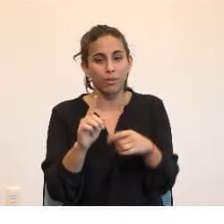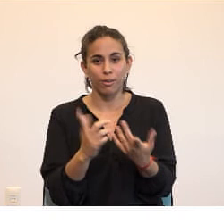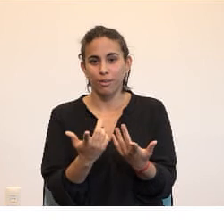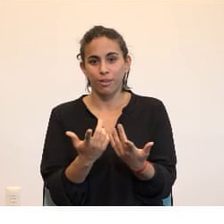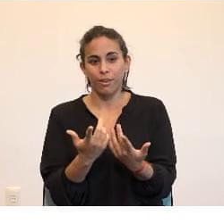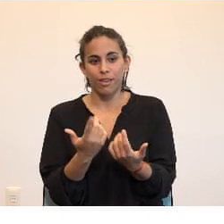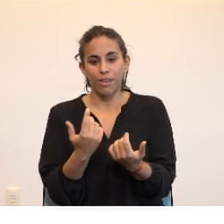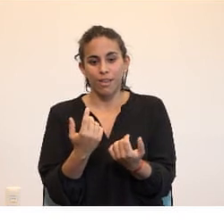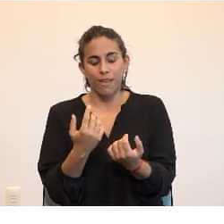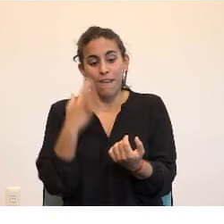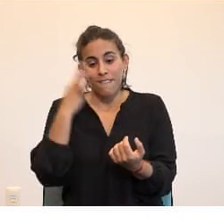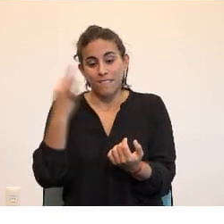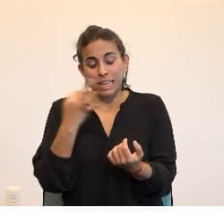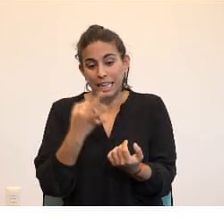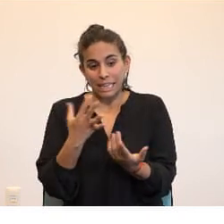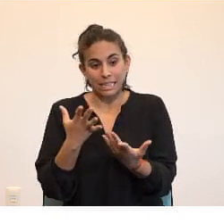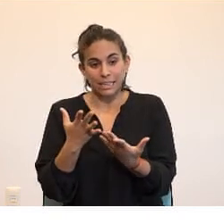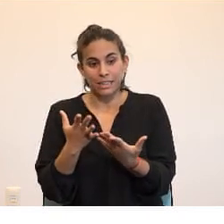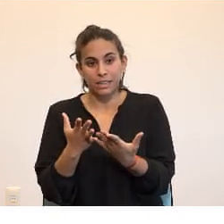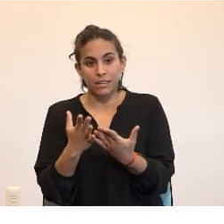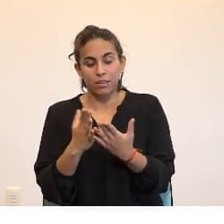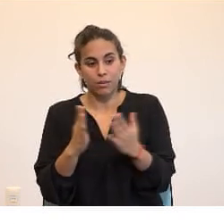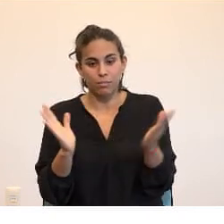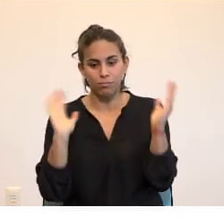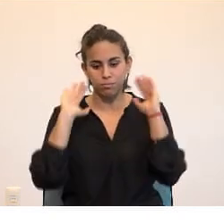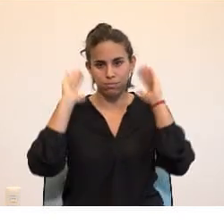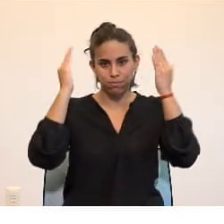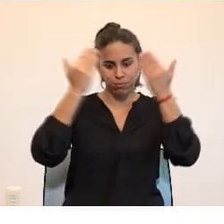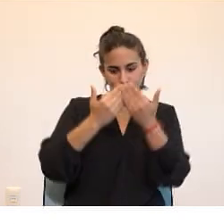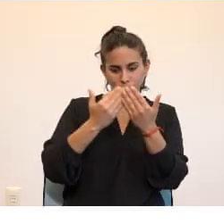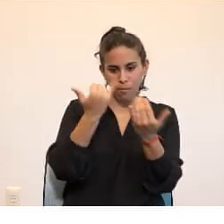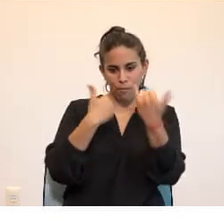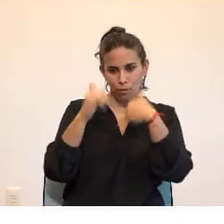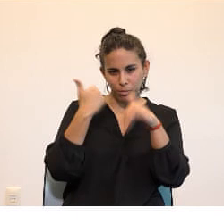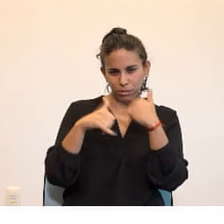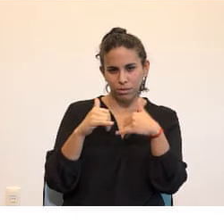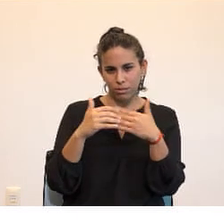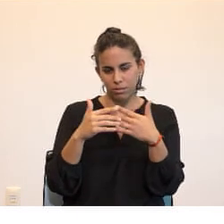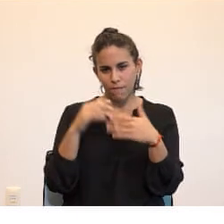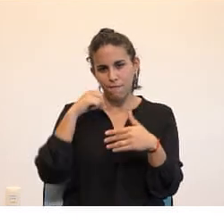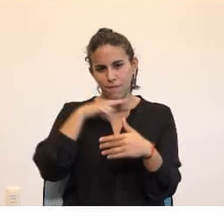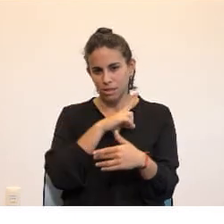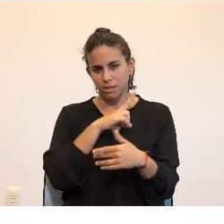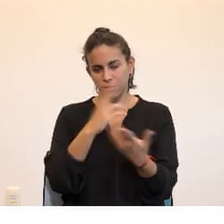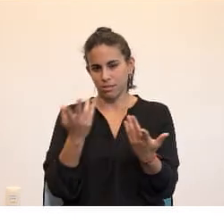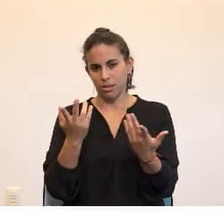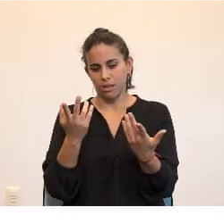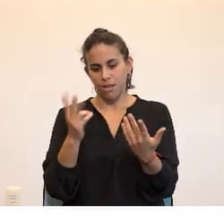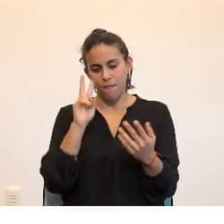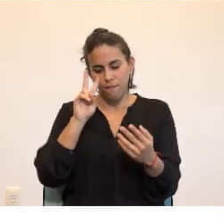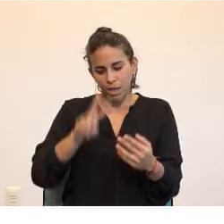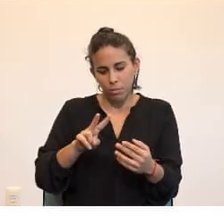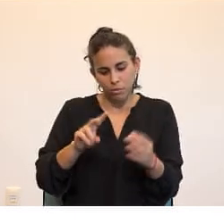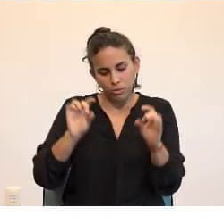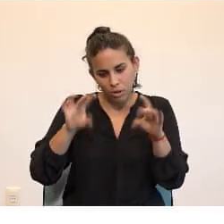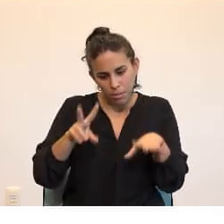que estamos perfilados y que nos encierran en burbujas de información que solemos ver lo que sabemos